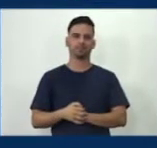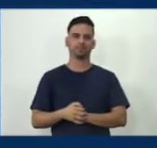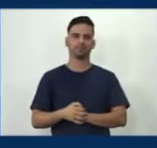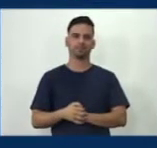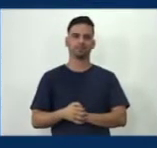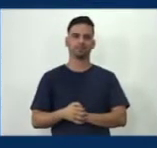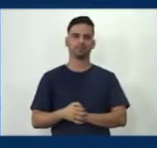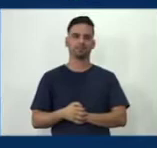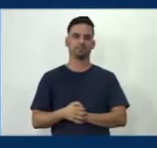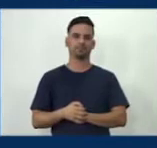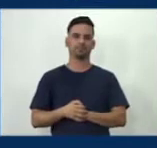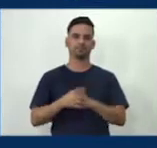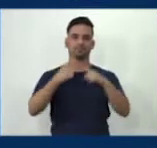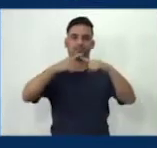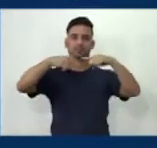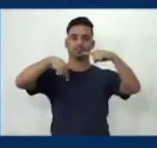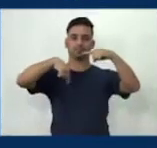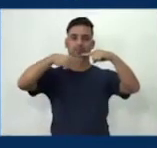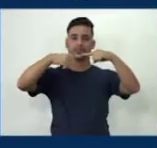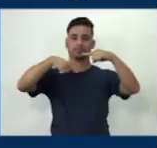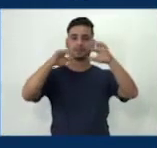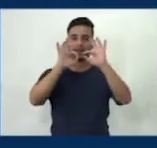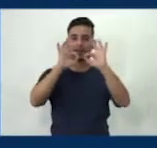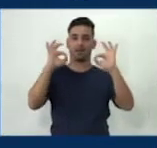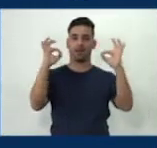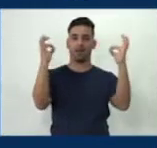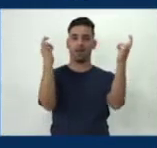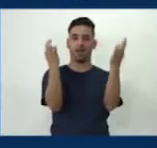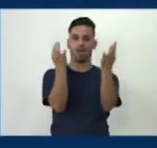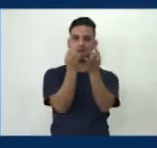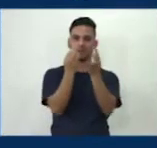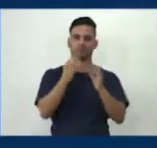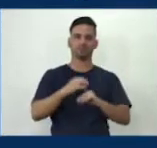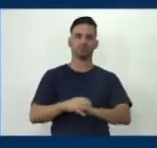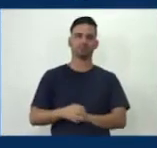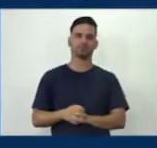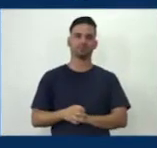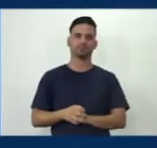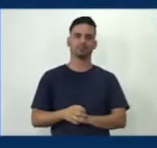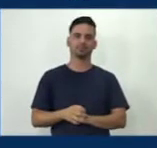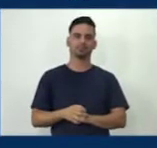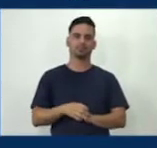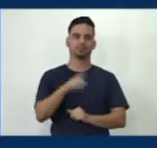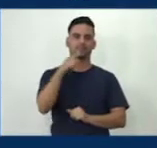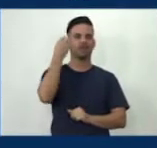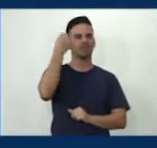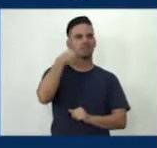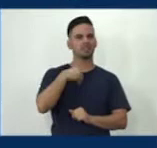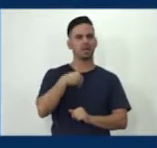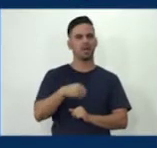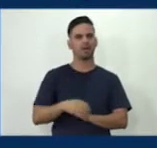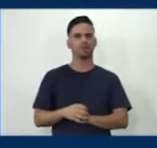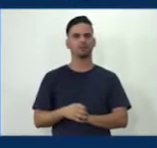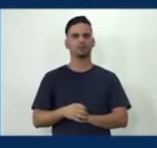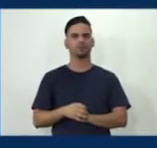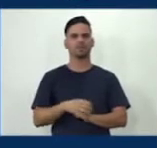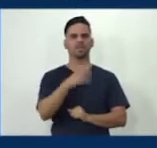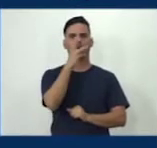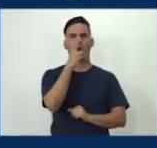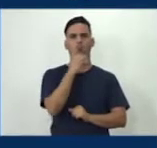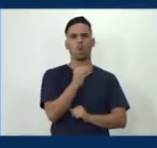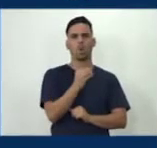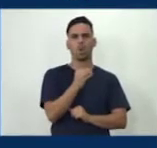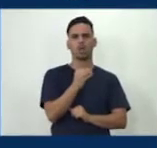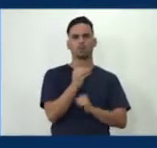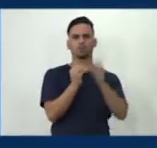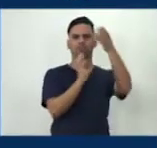Y un interruptor y conductores. Punto y seguido. Mide la intensidad entre, inciso A, la fuente y el bombillo, la